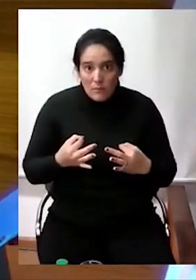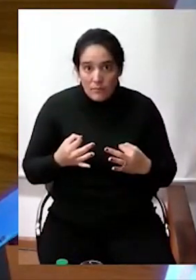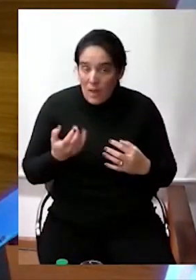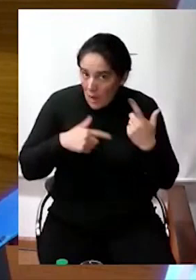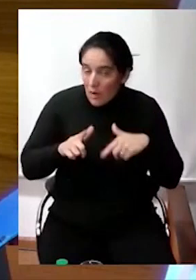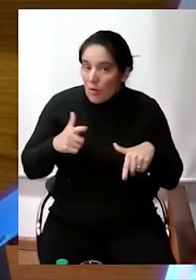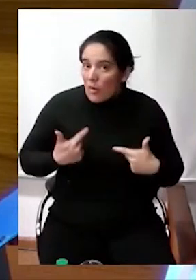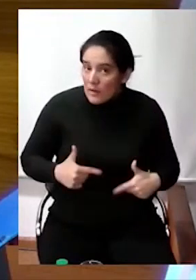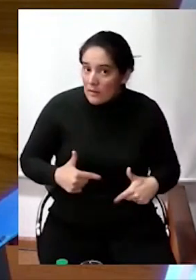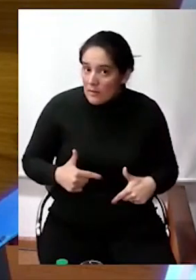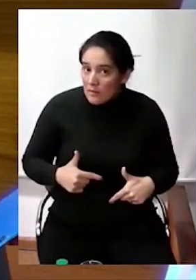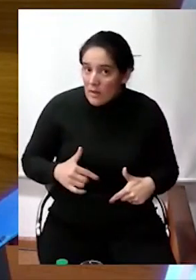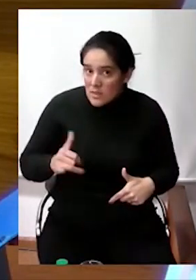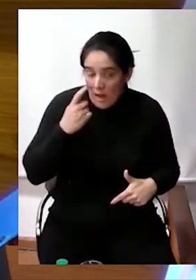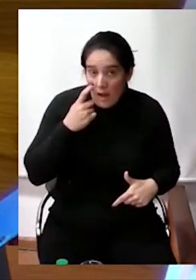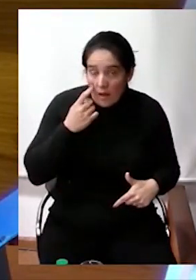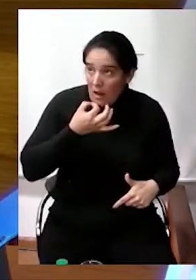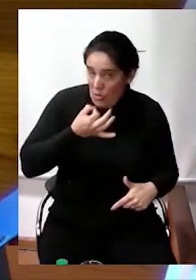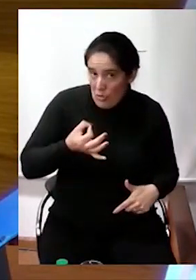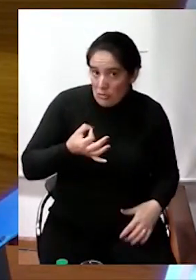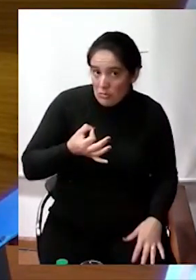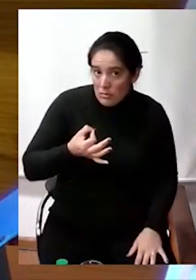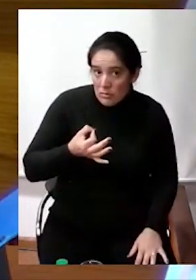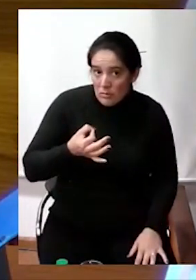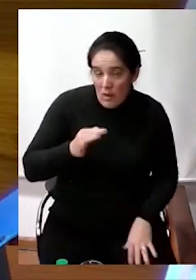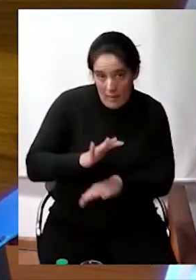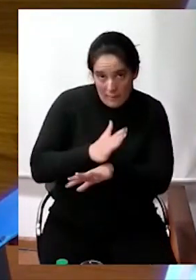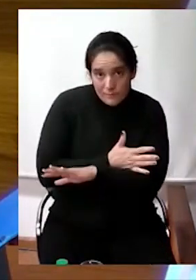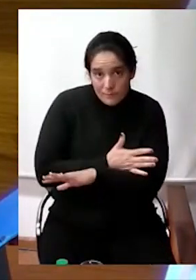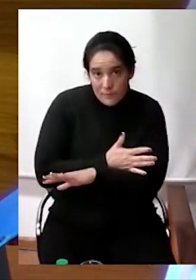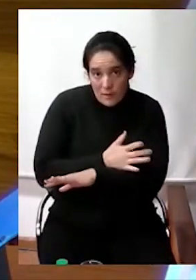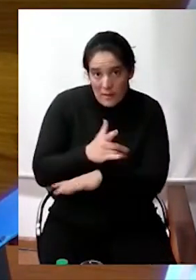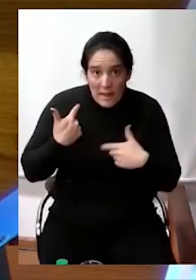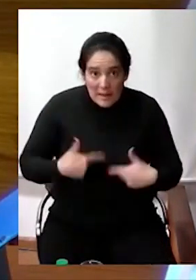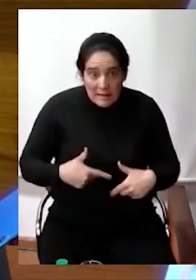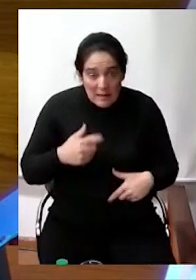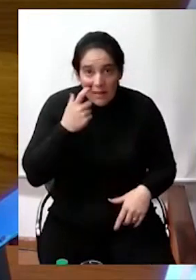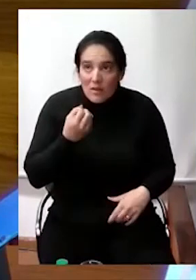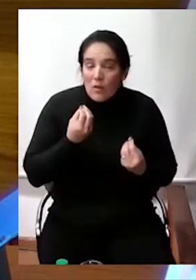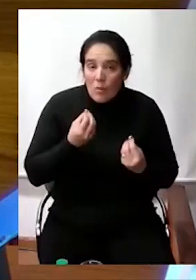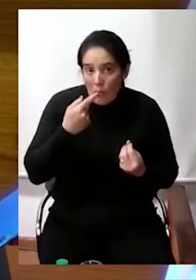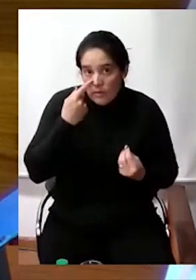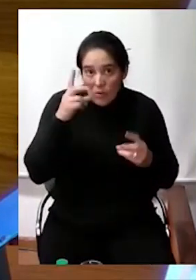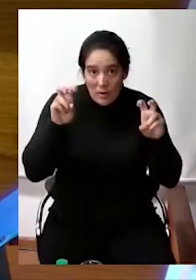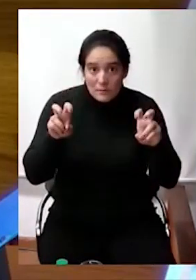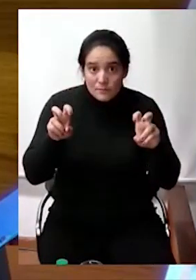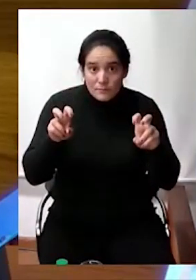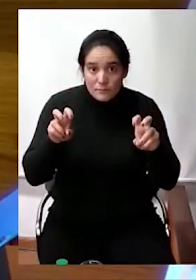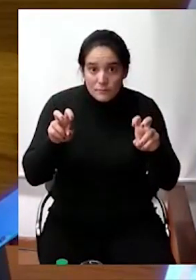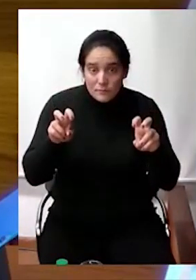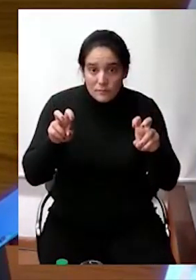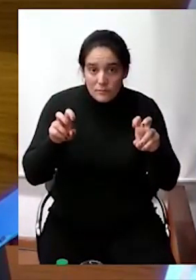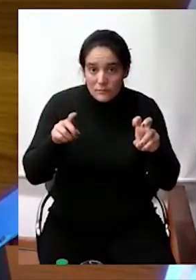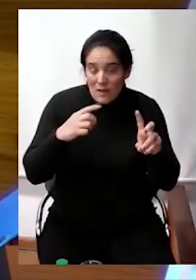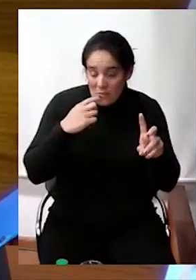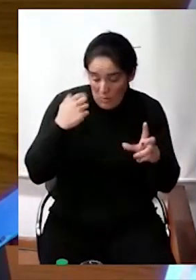intendencia lo la intendente lo lo reconoció este públicamente que ella se interesó sobre el tema y nosotros también y bueno fue que esos